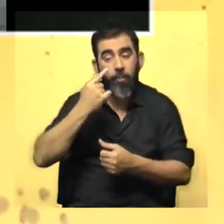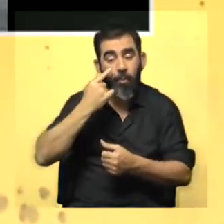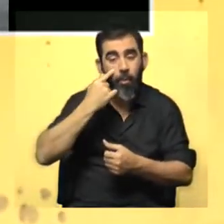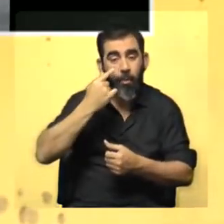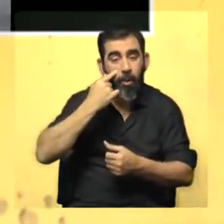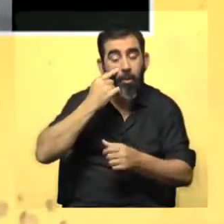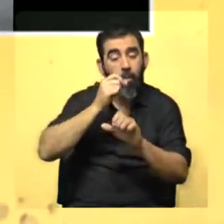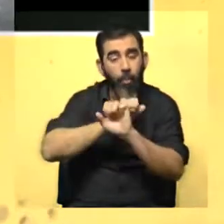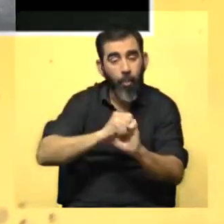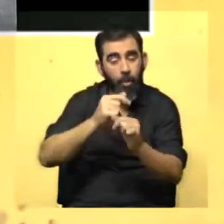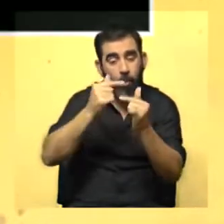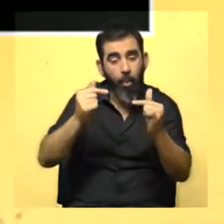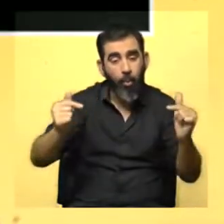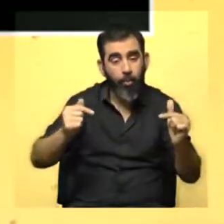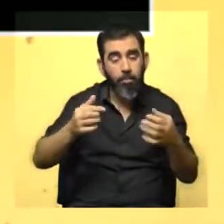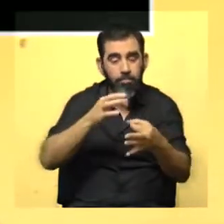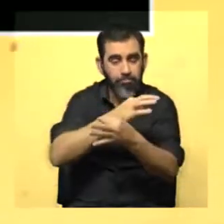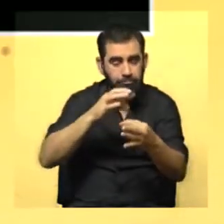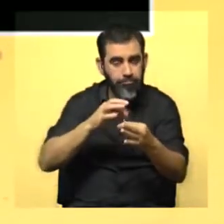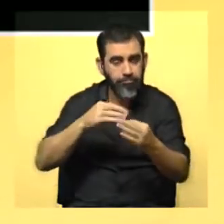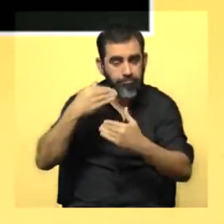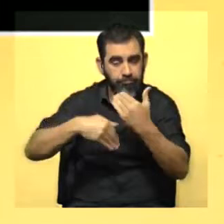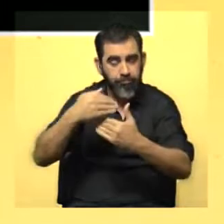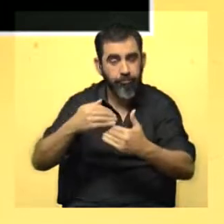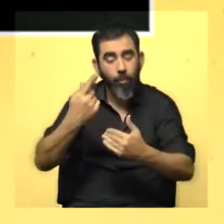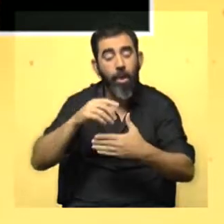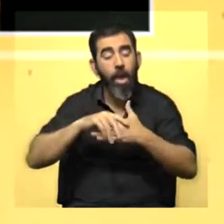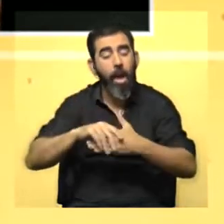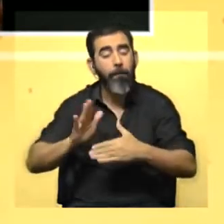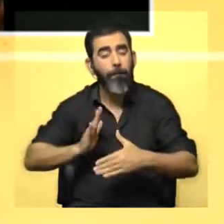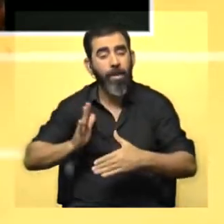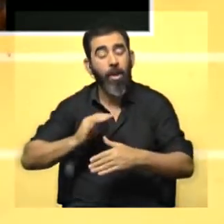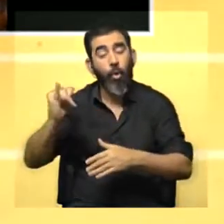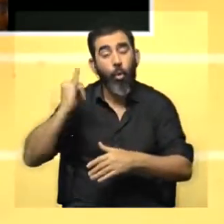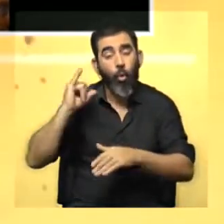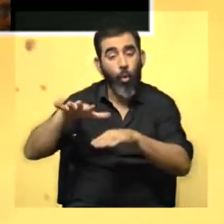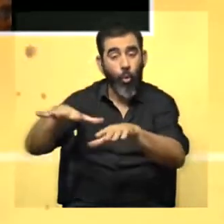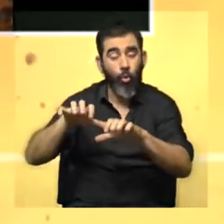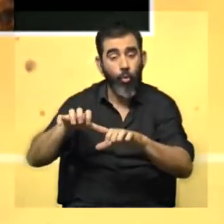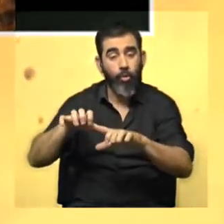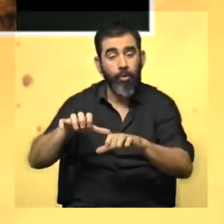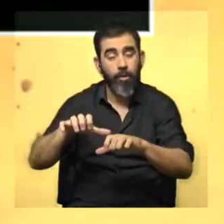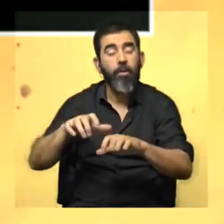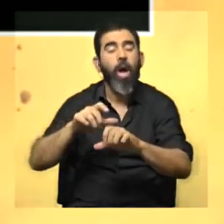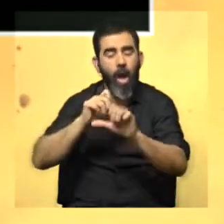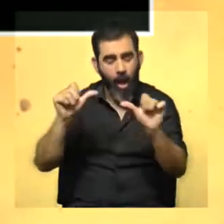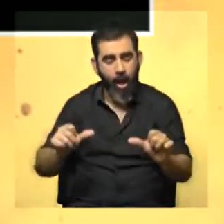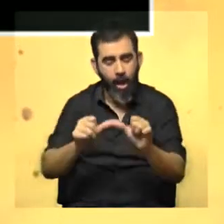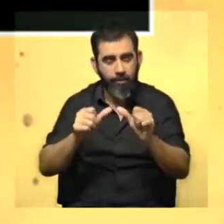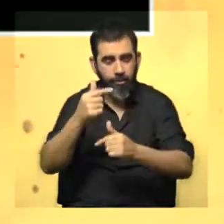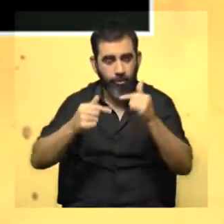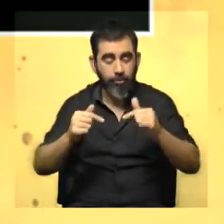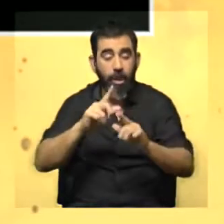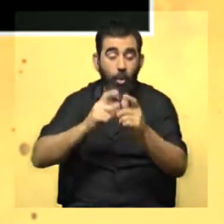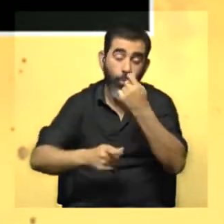y pudieron sacar el producto porque está bien sistematizado. Después tengo una amiga que está en Colonia produciendo pila de fermentados y algunos los